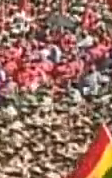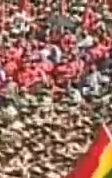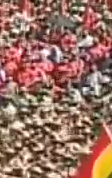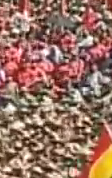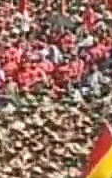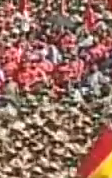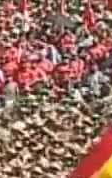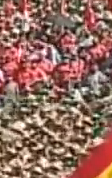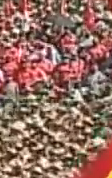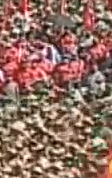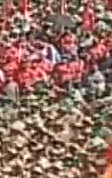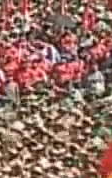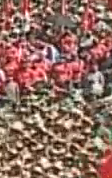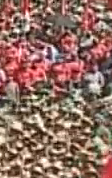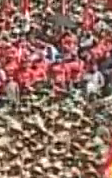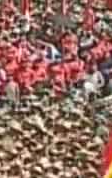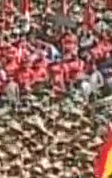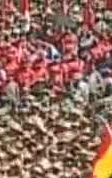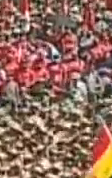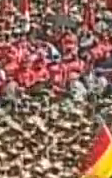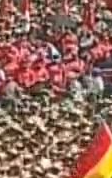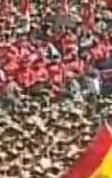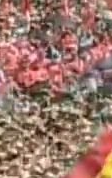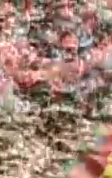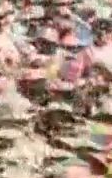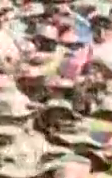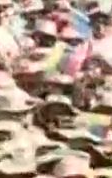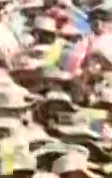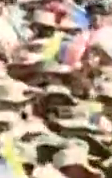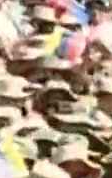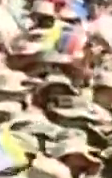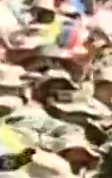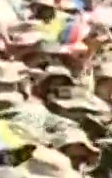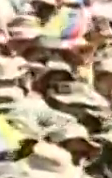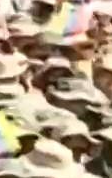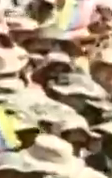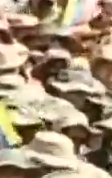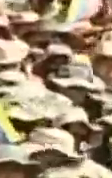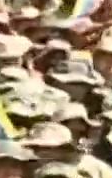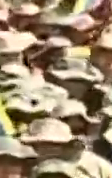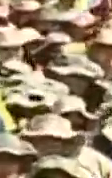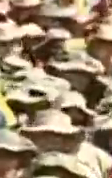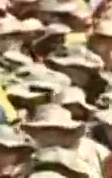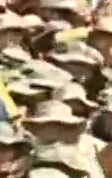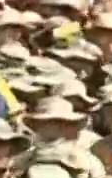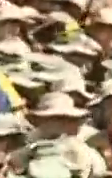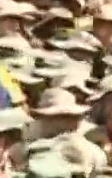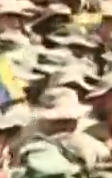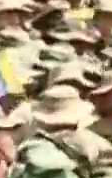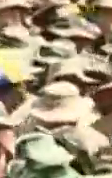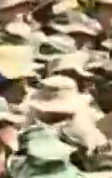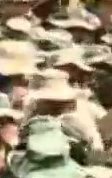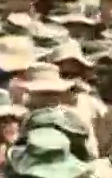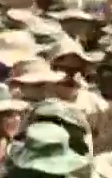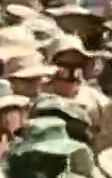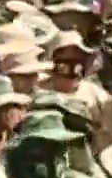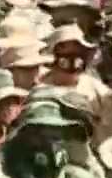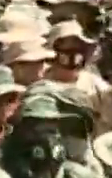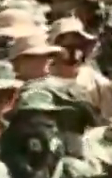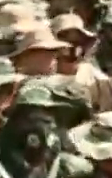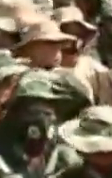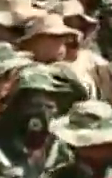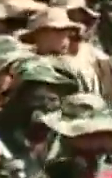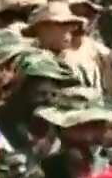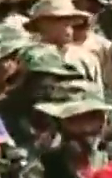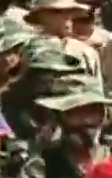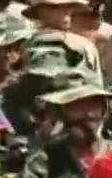las horas que dieron la libertad y el triunfo de la democracia venezolana. Volvió, volvió,